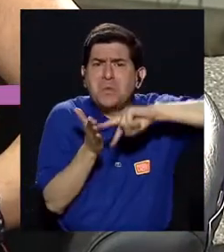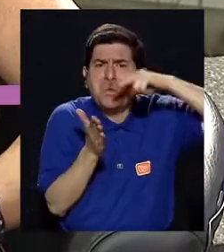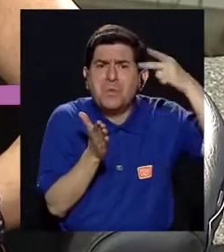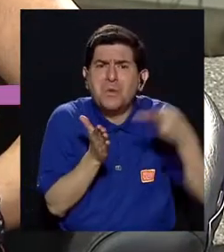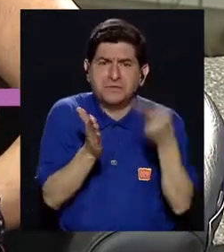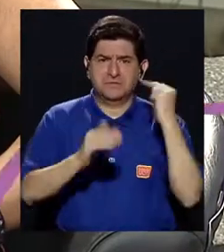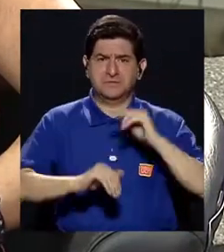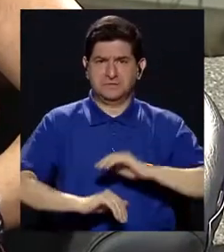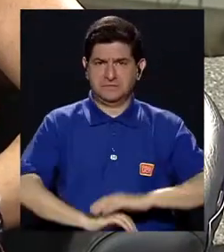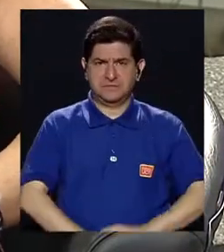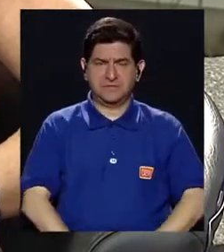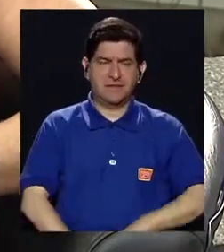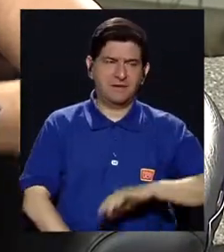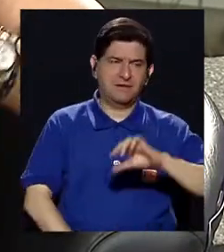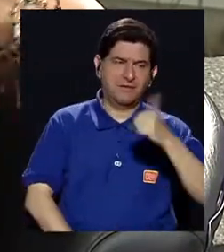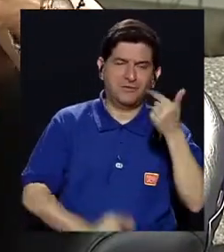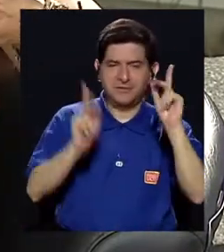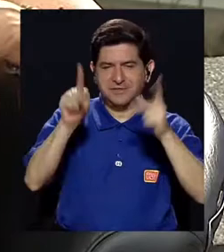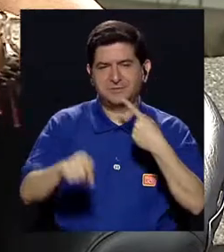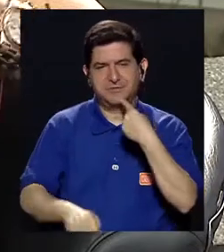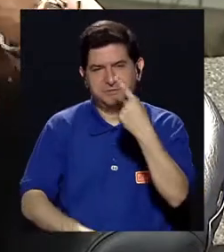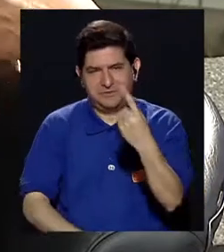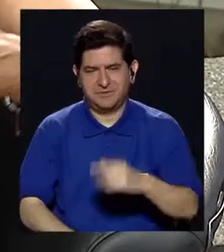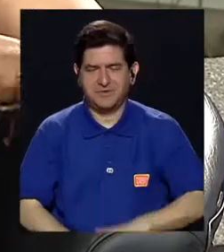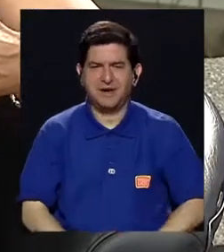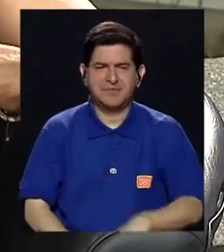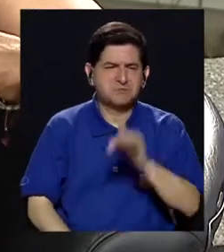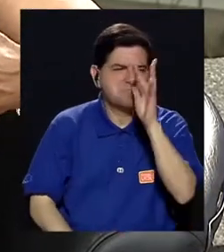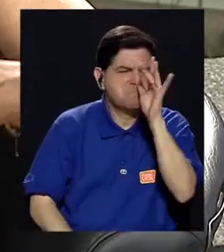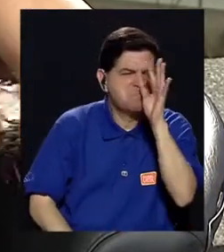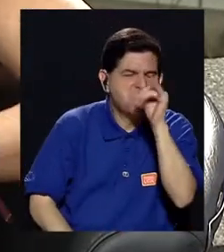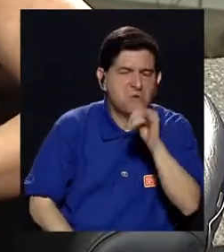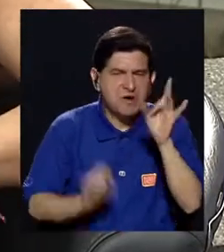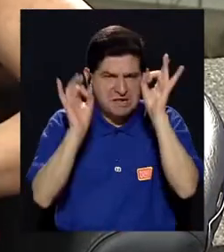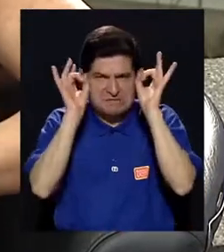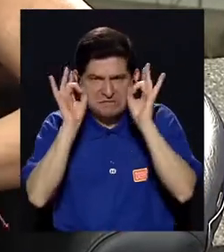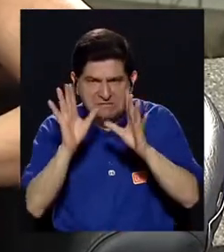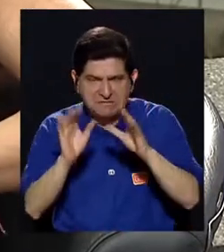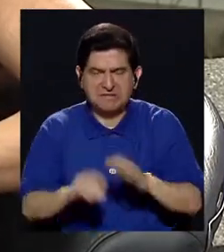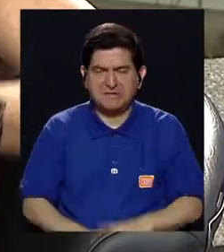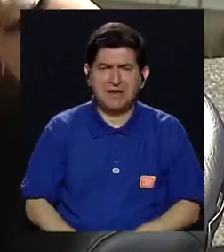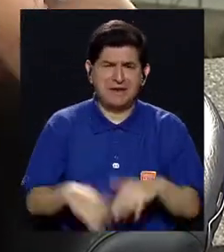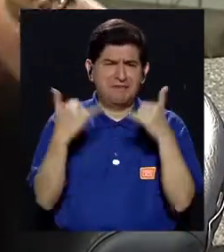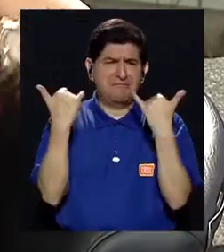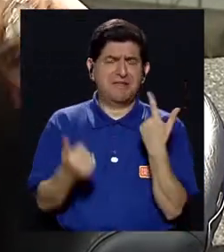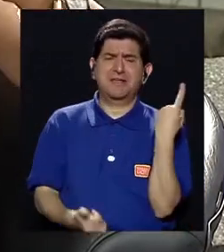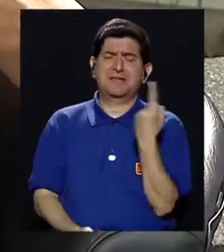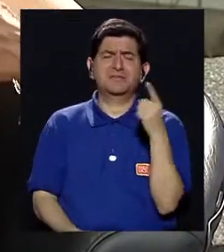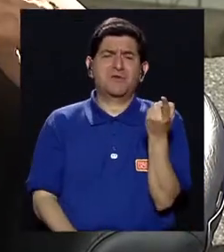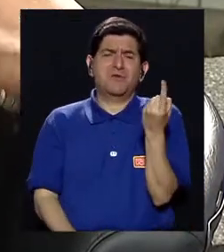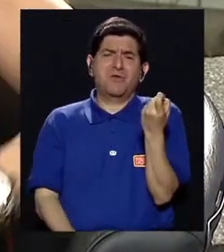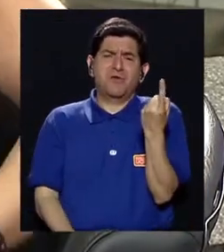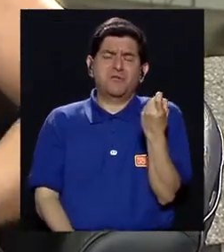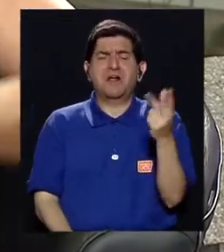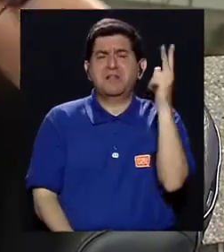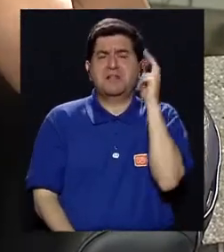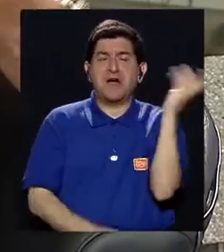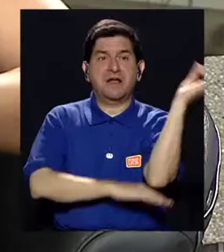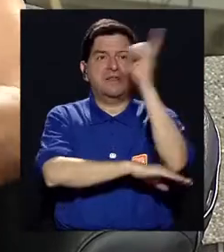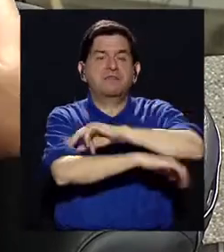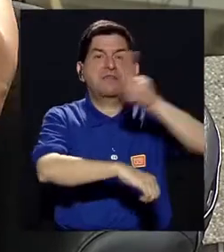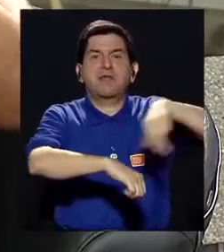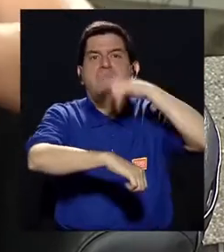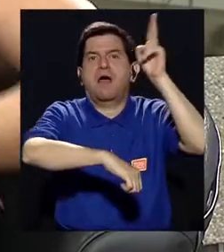vergüenza. Otros daban chota, hostil, ¿verdad? Y decían que ya solo eso les faltaba oír, un